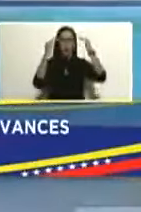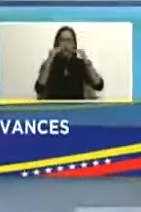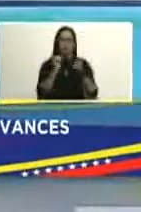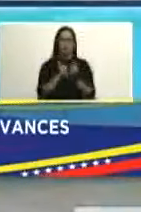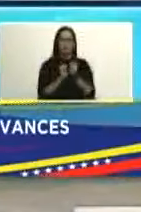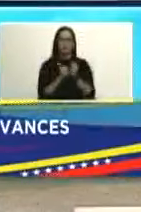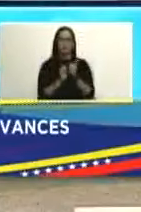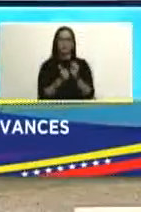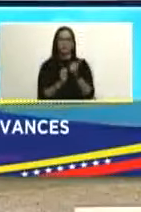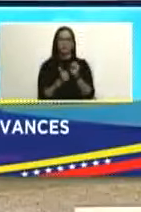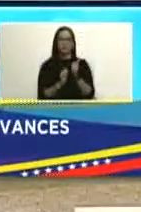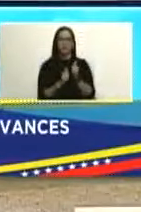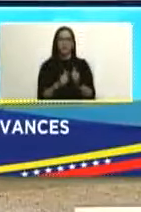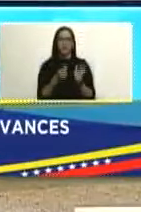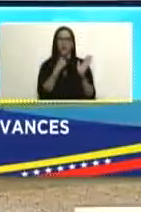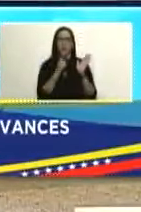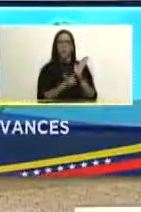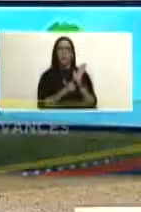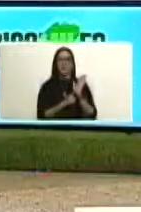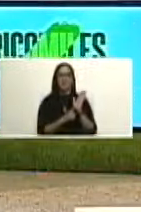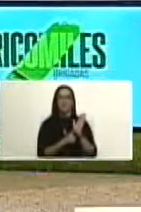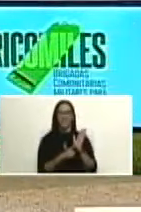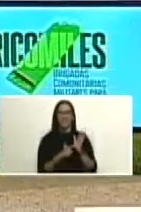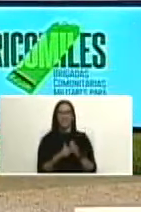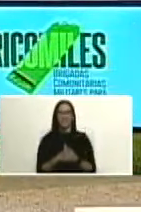canchas. ¡Cúmplase!